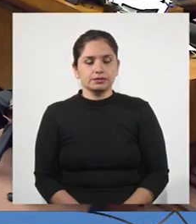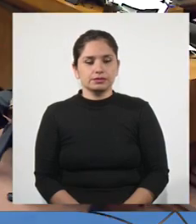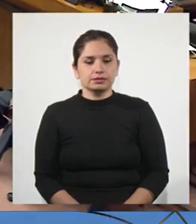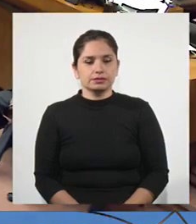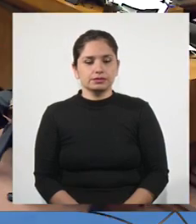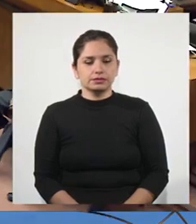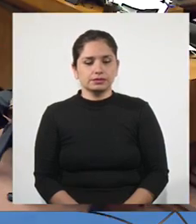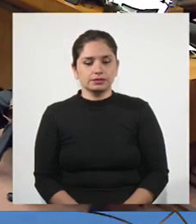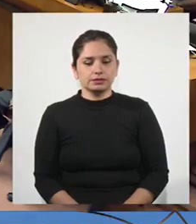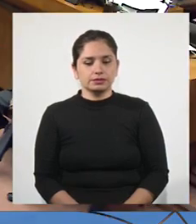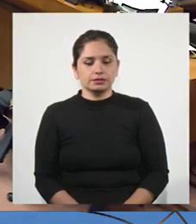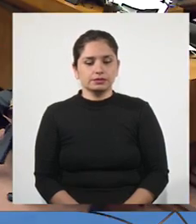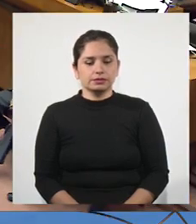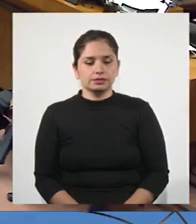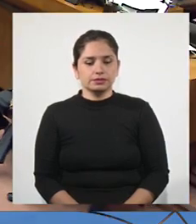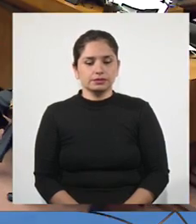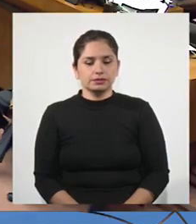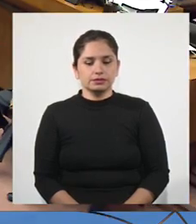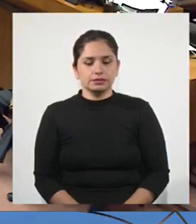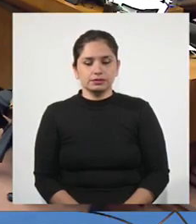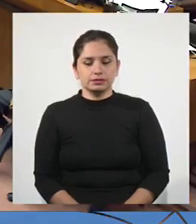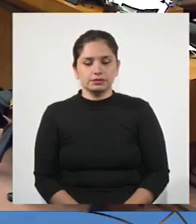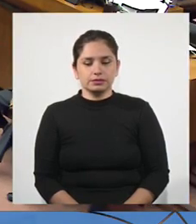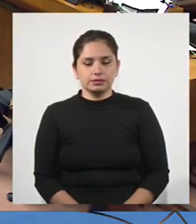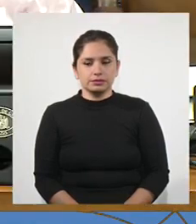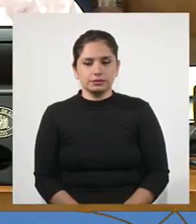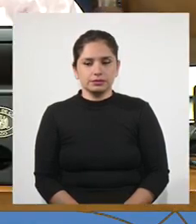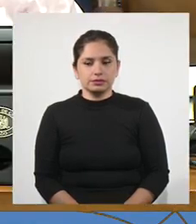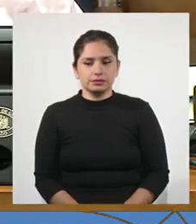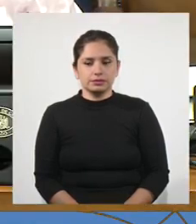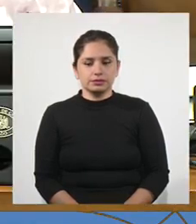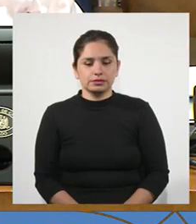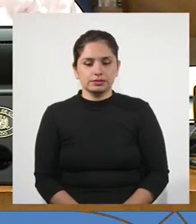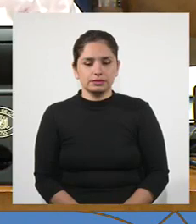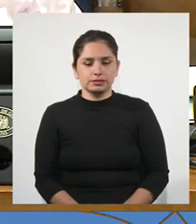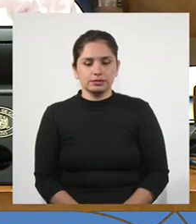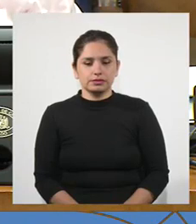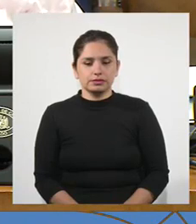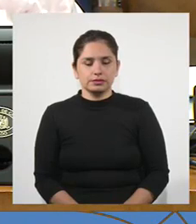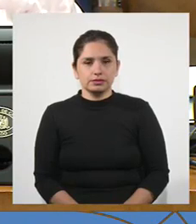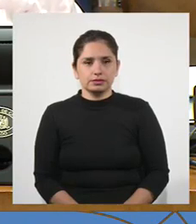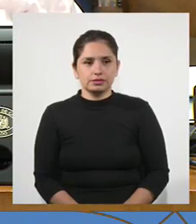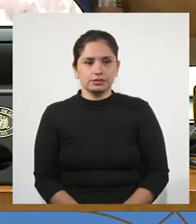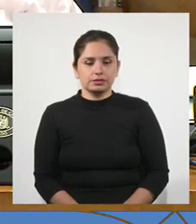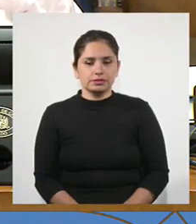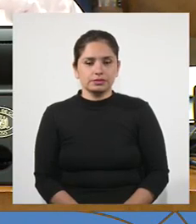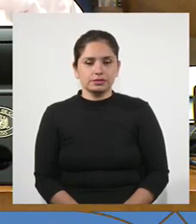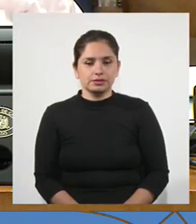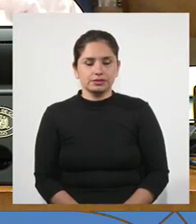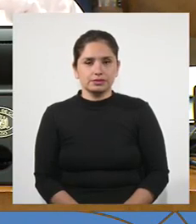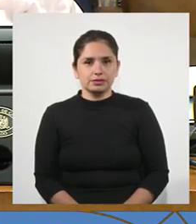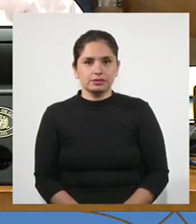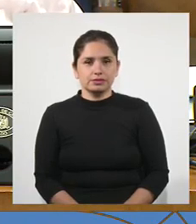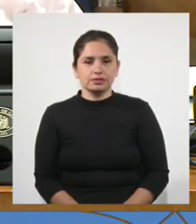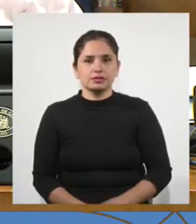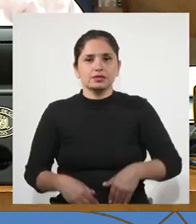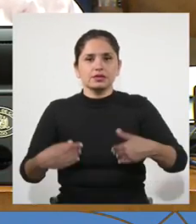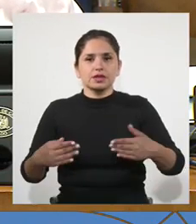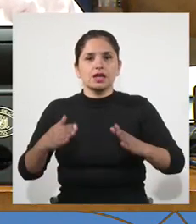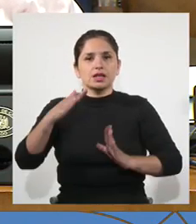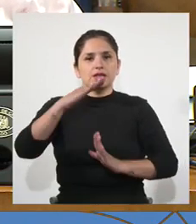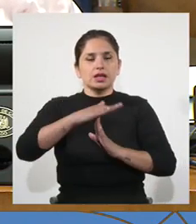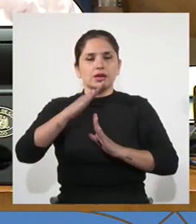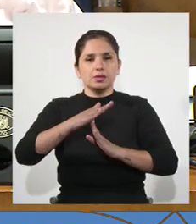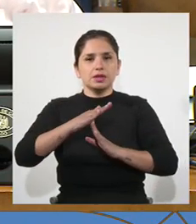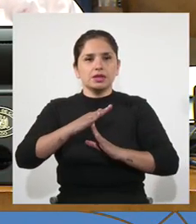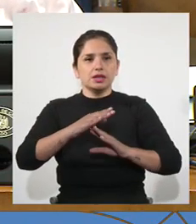Bien, respecto de educación, había pendiente la indicación en relación a las trabajadoras manipuladoras de